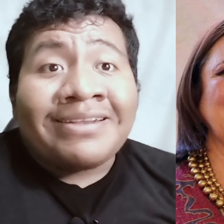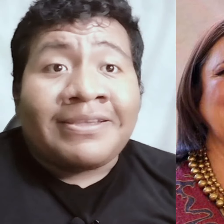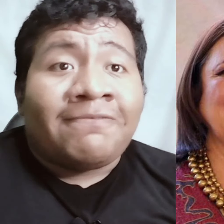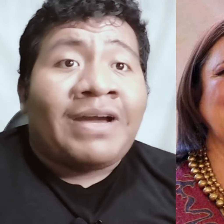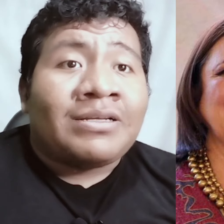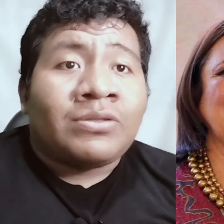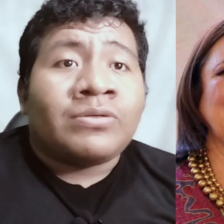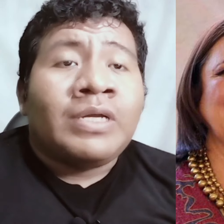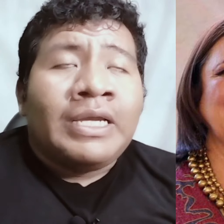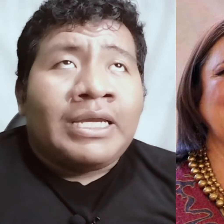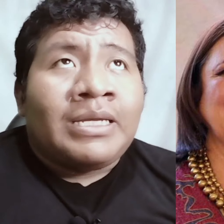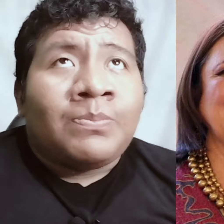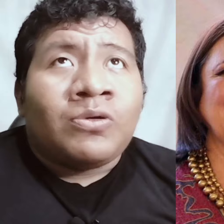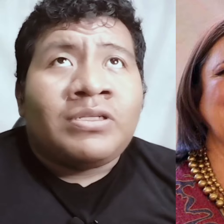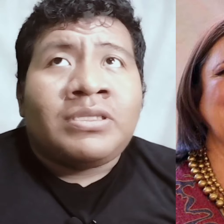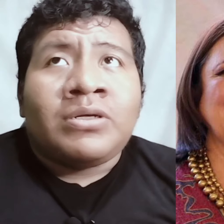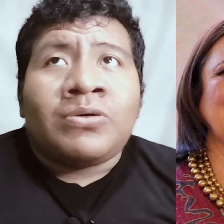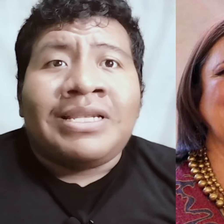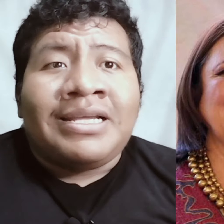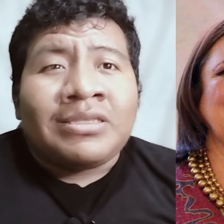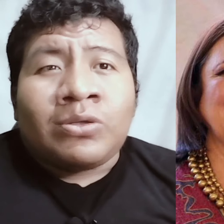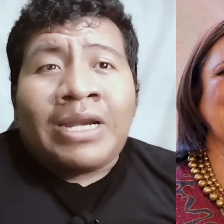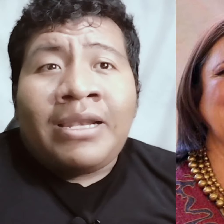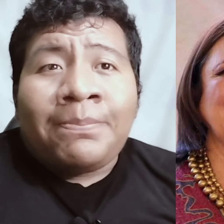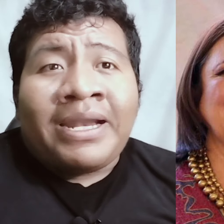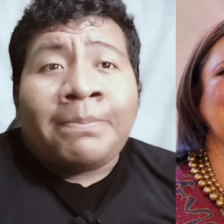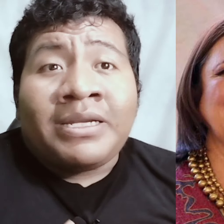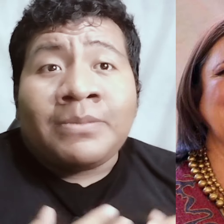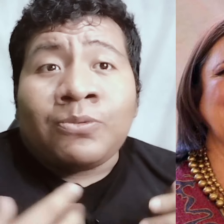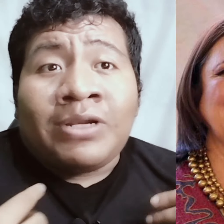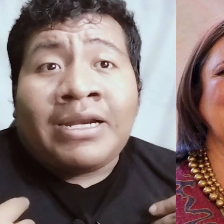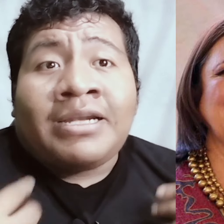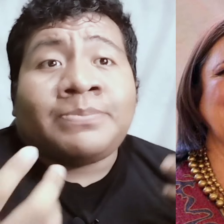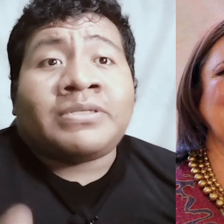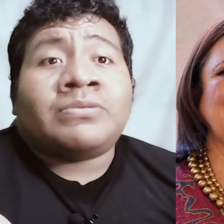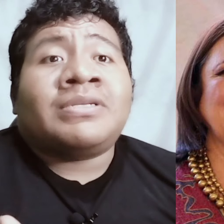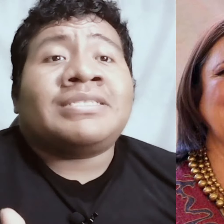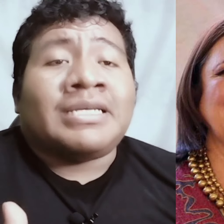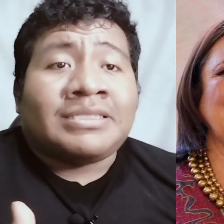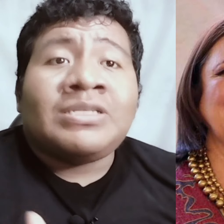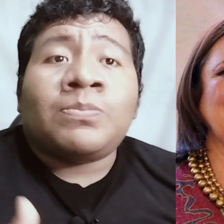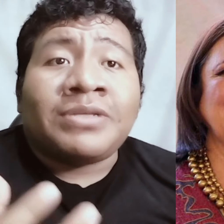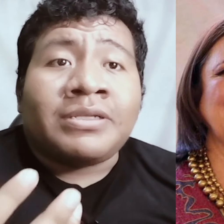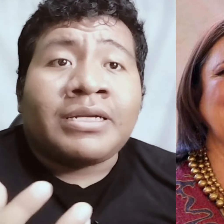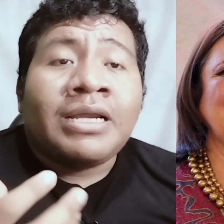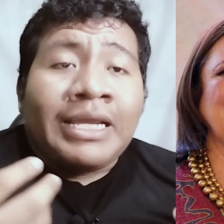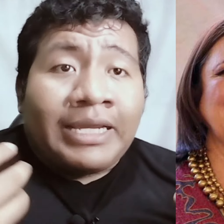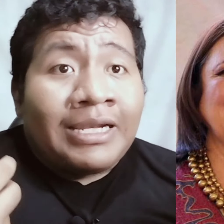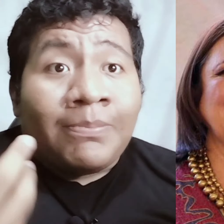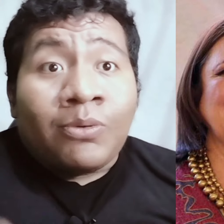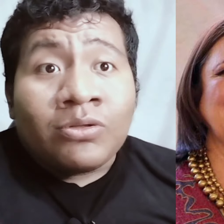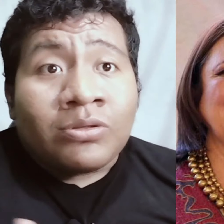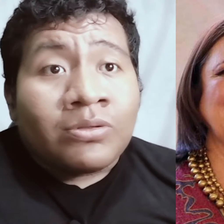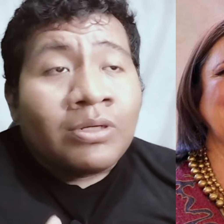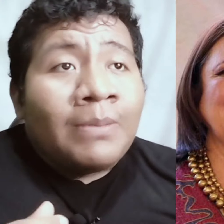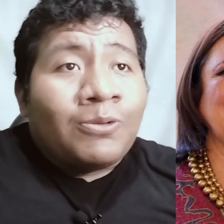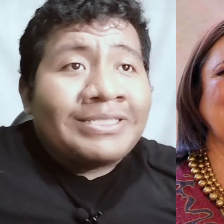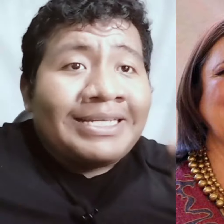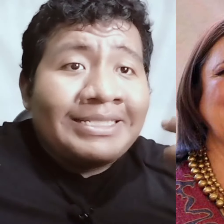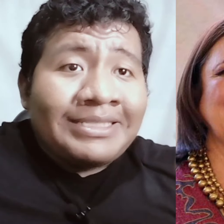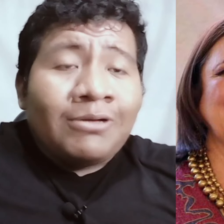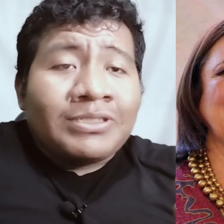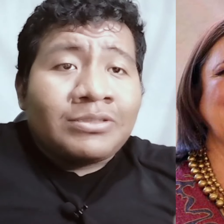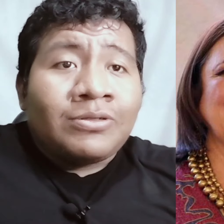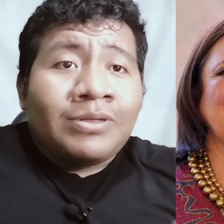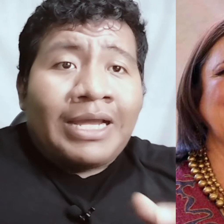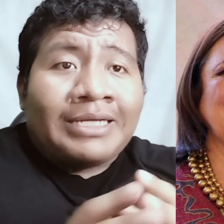un artefacto político electoral para manipular a las personas y así obtener el voto. Pues